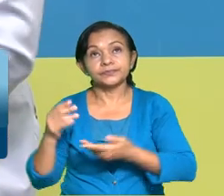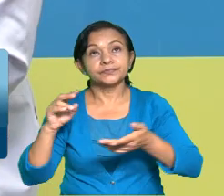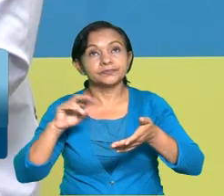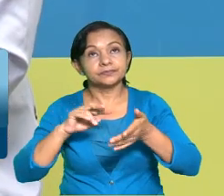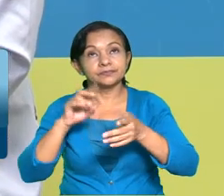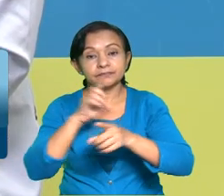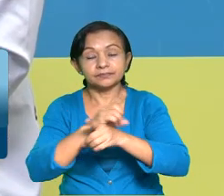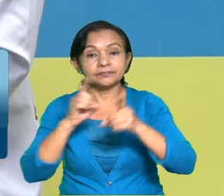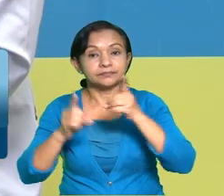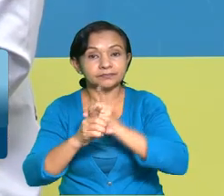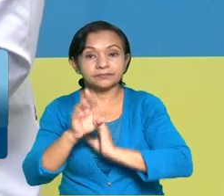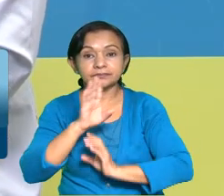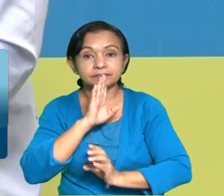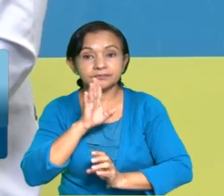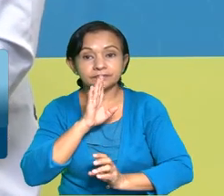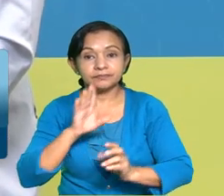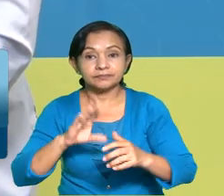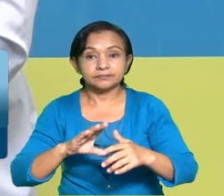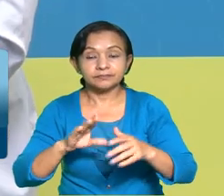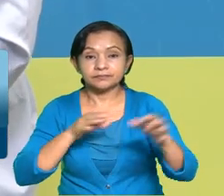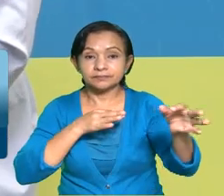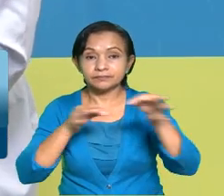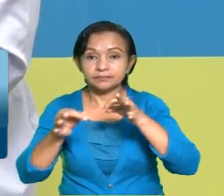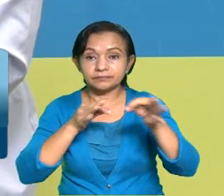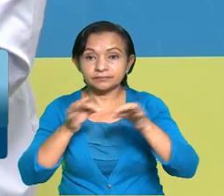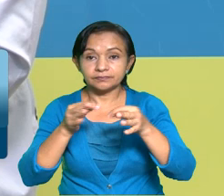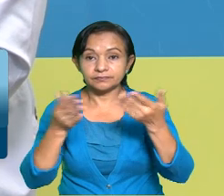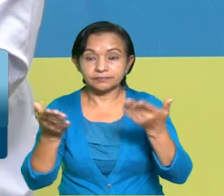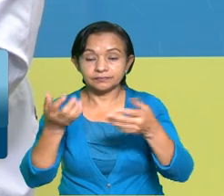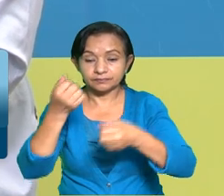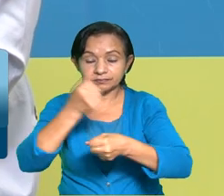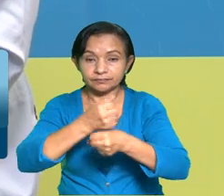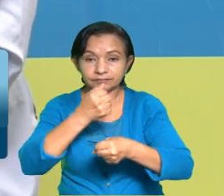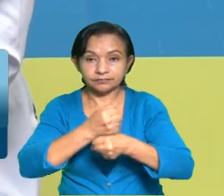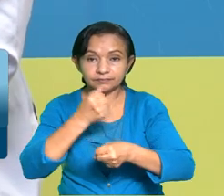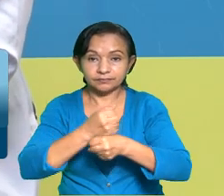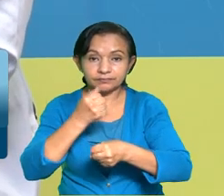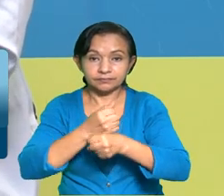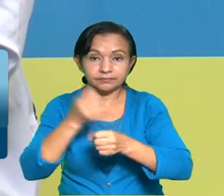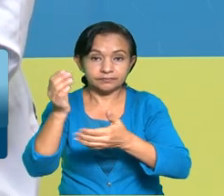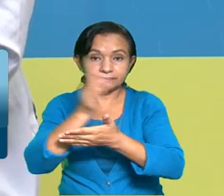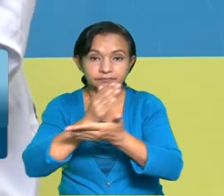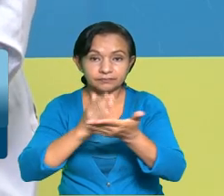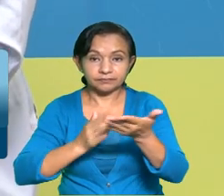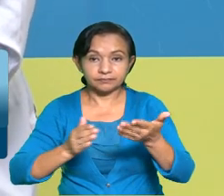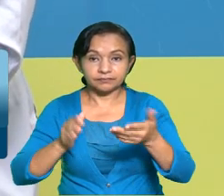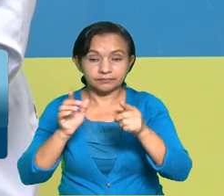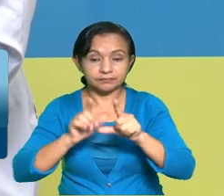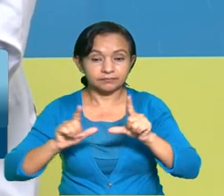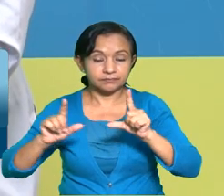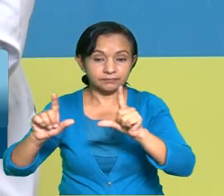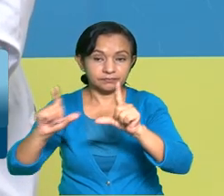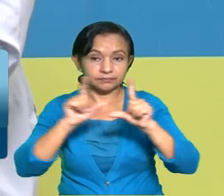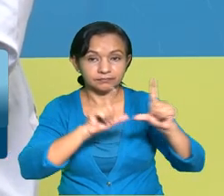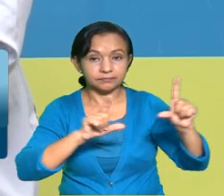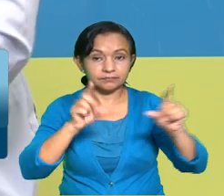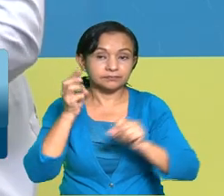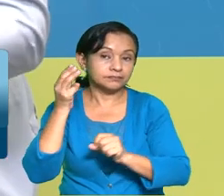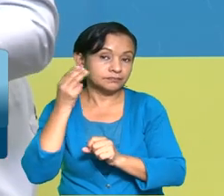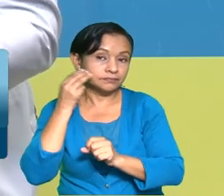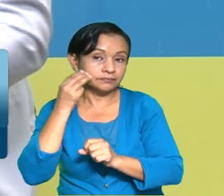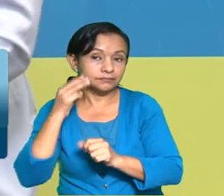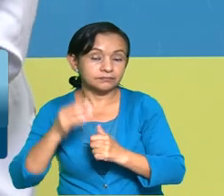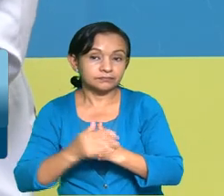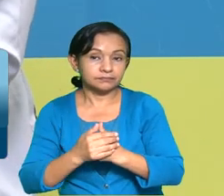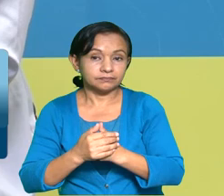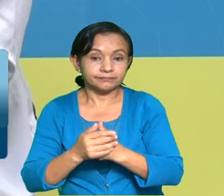también se refiere también a la parte laboral, ¿verdad? Porque a veces hay lugares en las que las mamás tal vez no